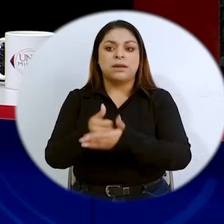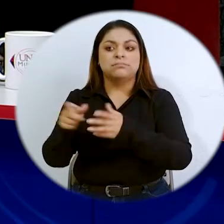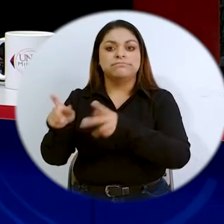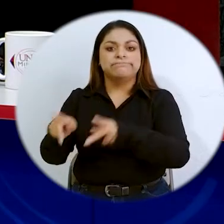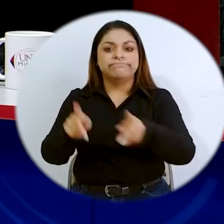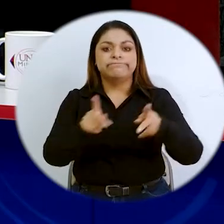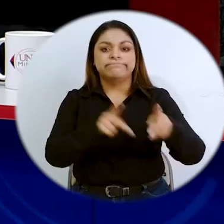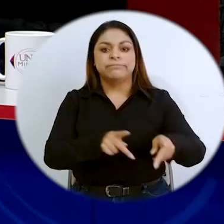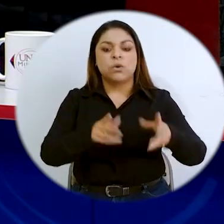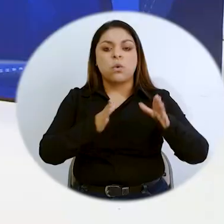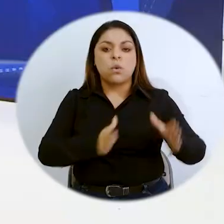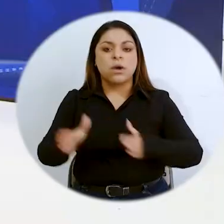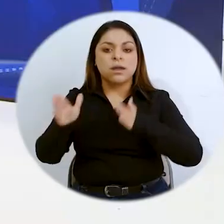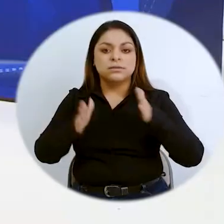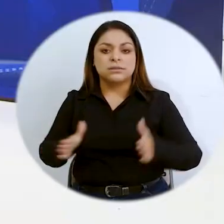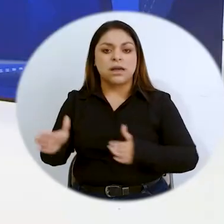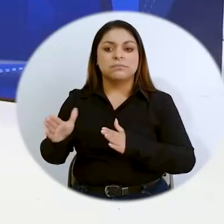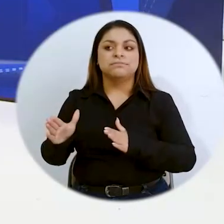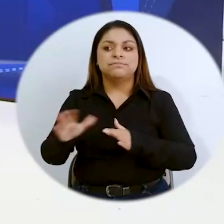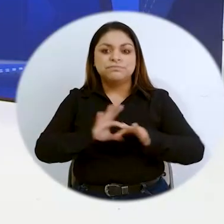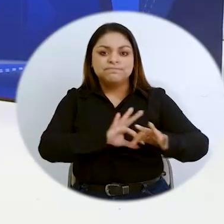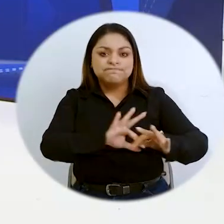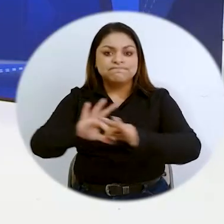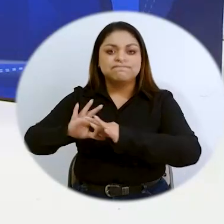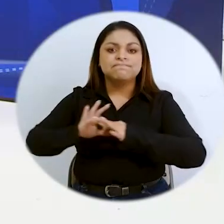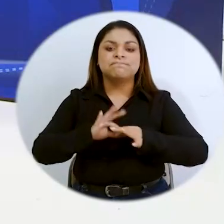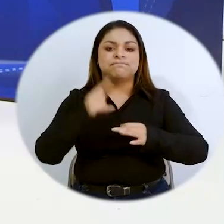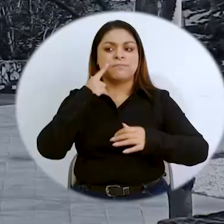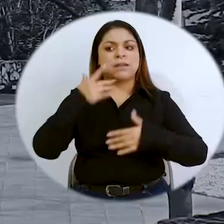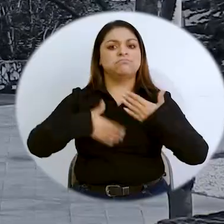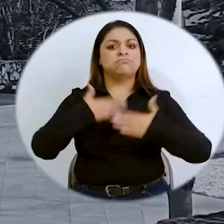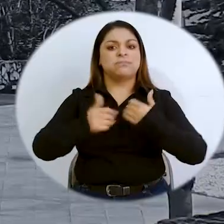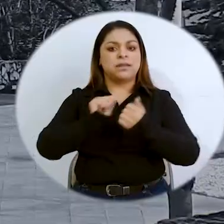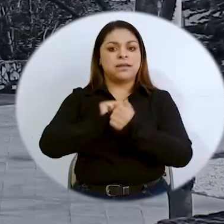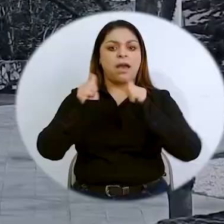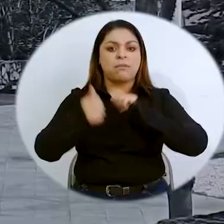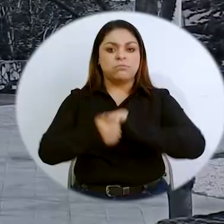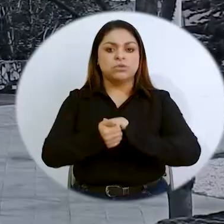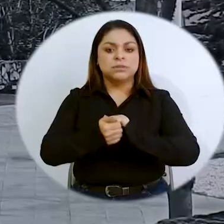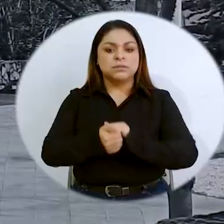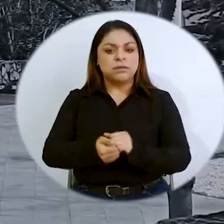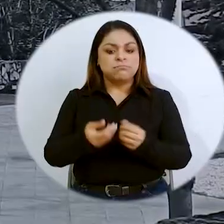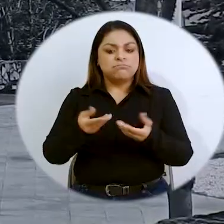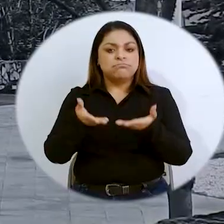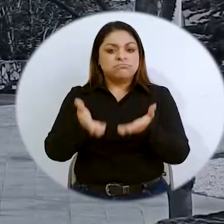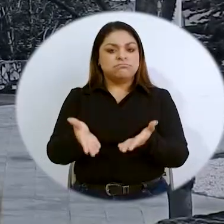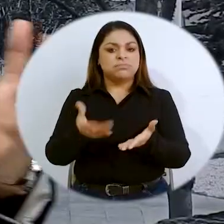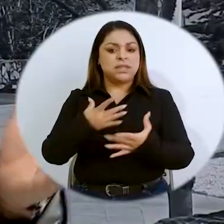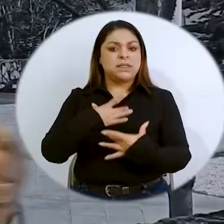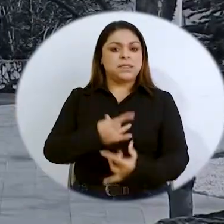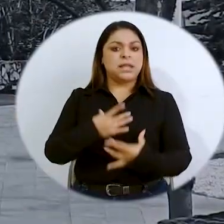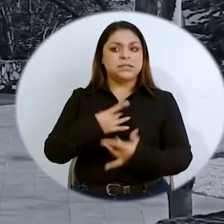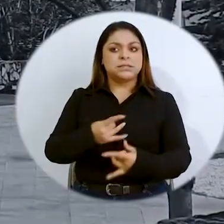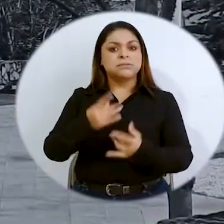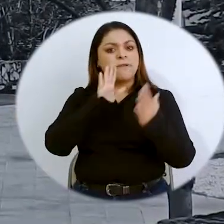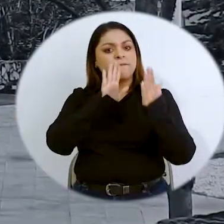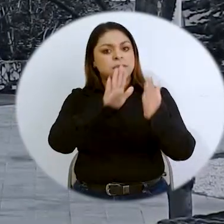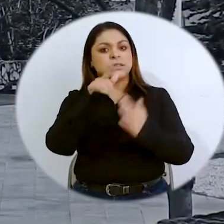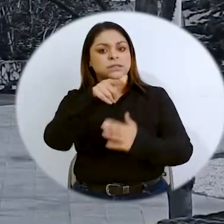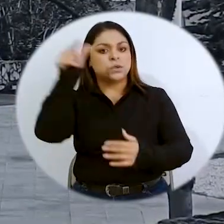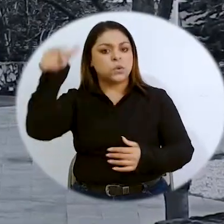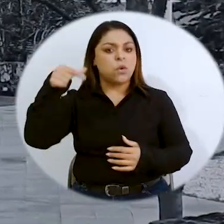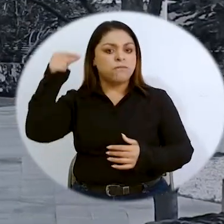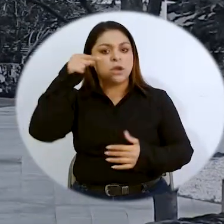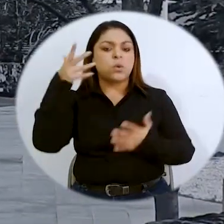pues, a organizarse y a unirse para generar cambios, ¿verdad? Y posicionar sus intereses ante pues, el gobierno, ¿verdad? Y